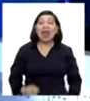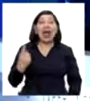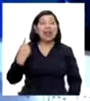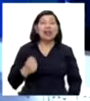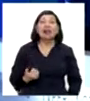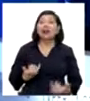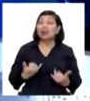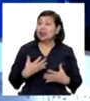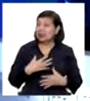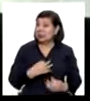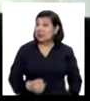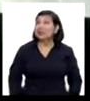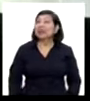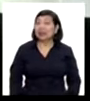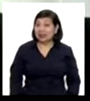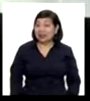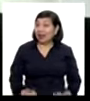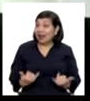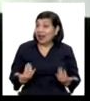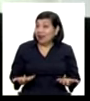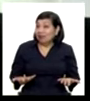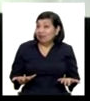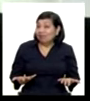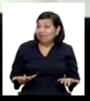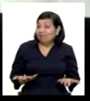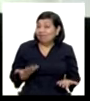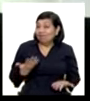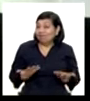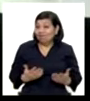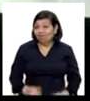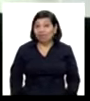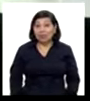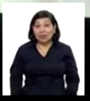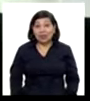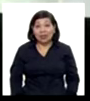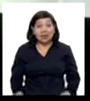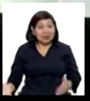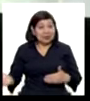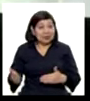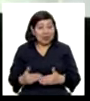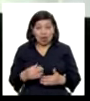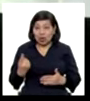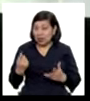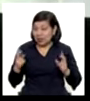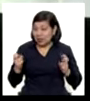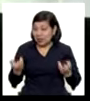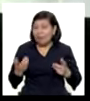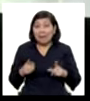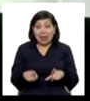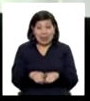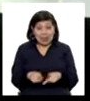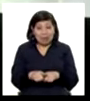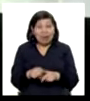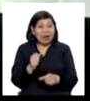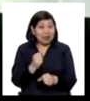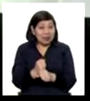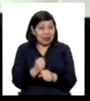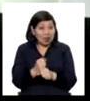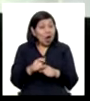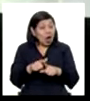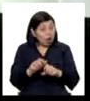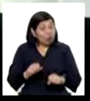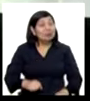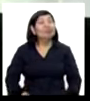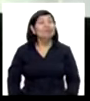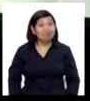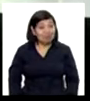convocatoria. Y ahora aquí es interesante porque, claro, acá confluyen el cierre de brechas no solamente en el tema de género, sino también en el tema laboral local, ¿no?